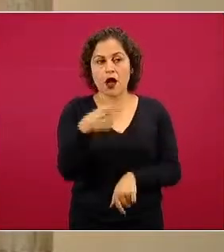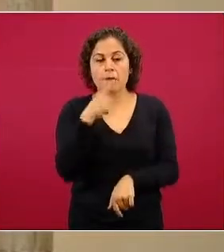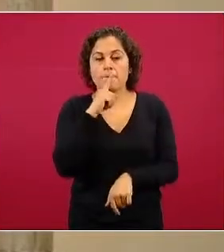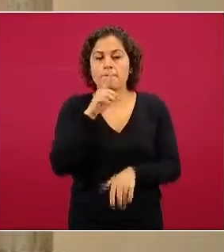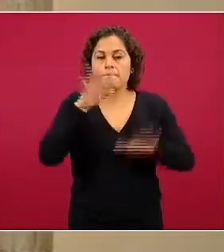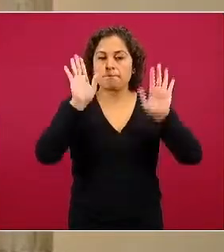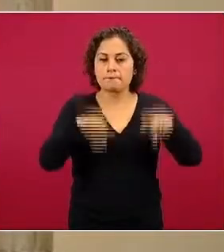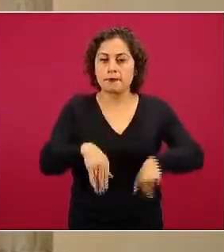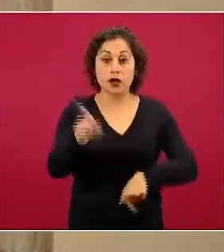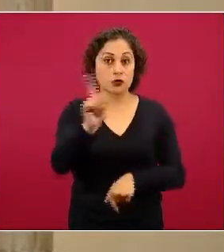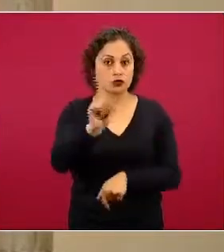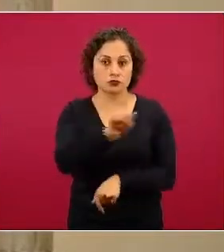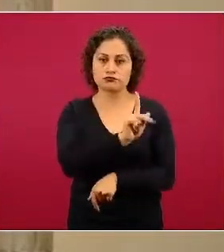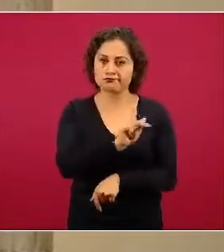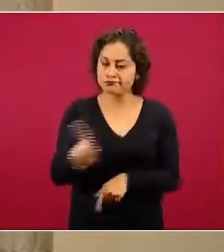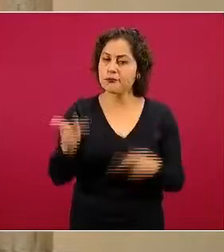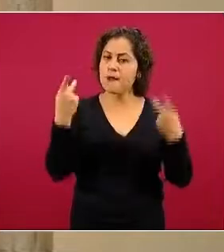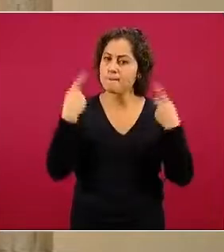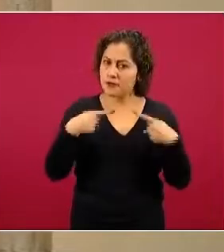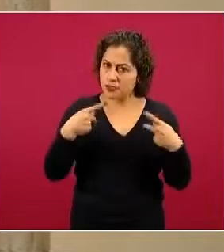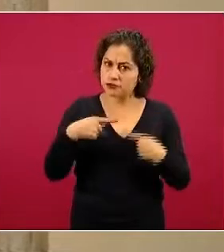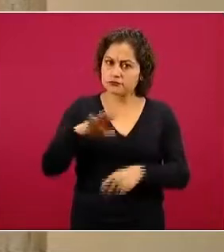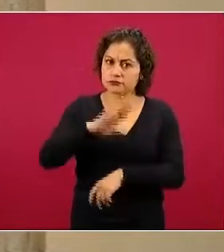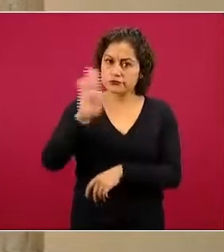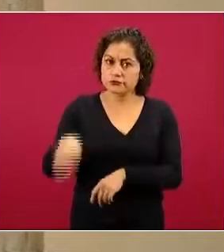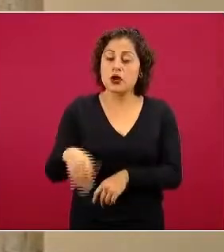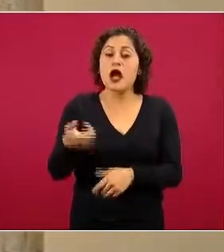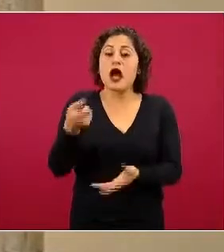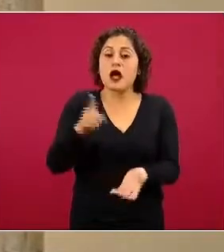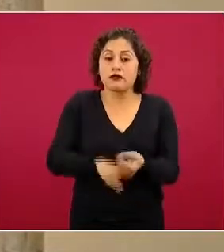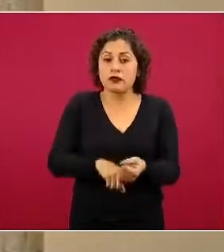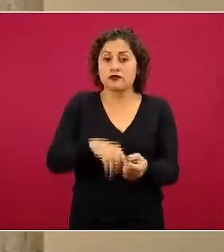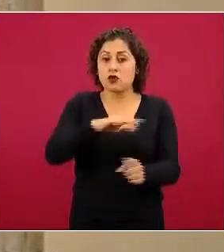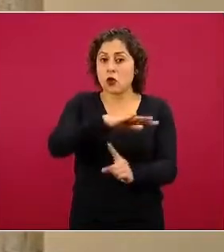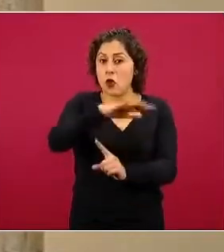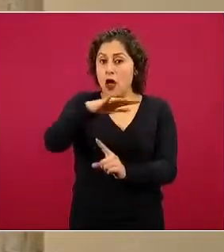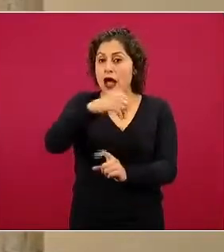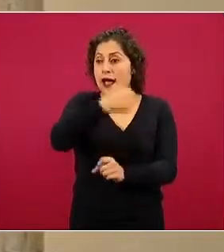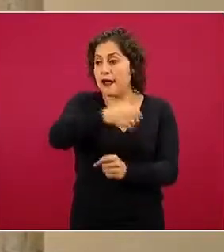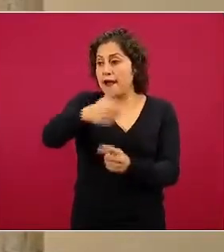personas. Todos los que hemos sufrido una pérdida personal